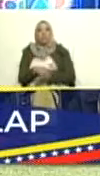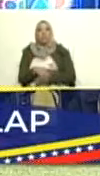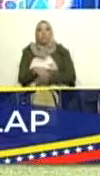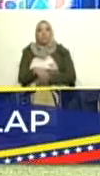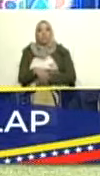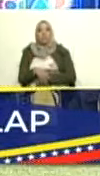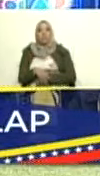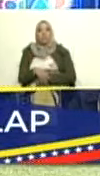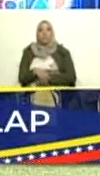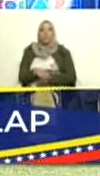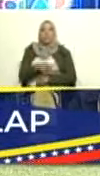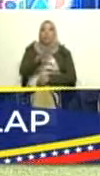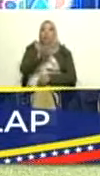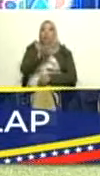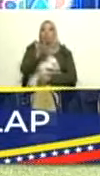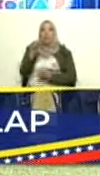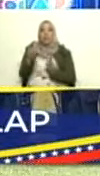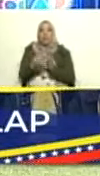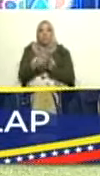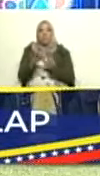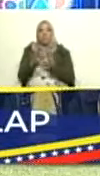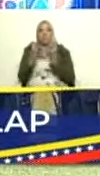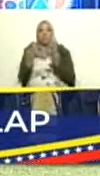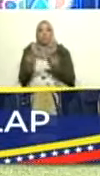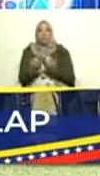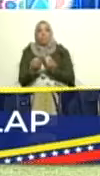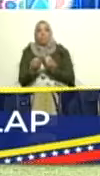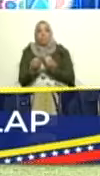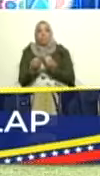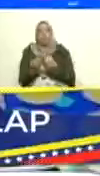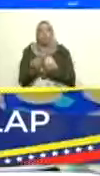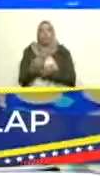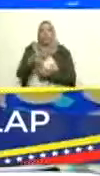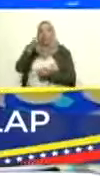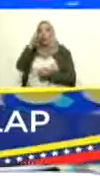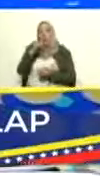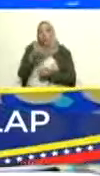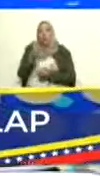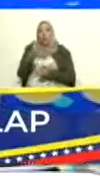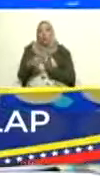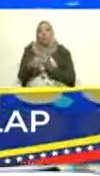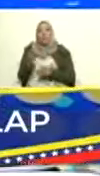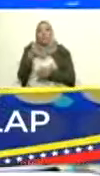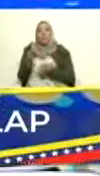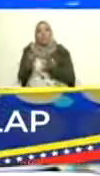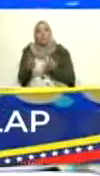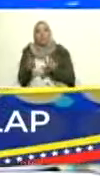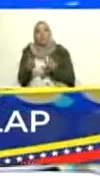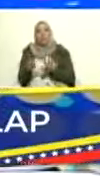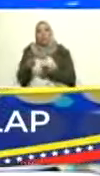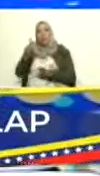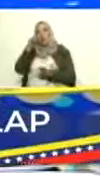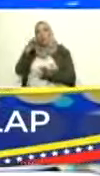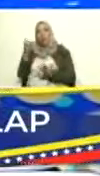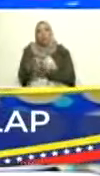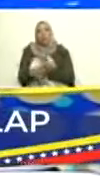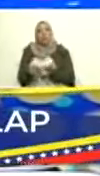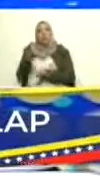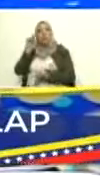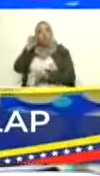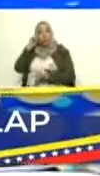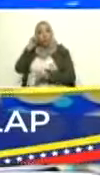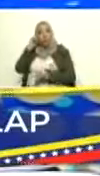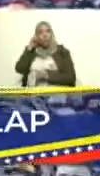llegamos a 300.000 familias. Año 2017, año de la guarimba, ¿recuerdan?